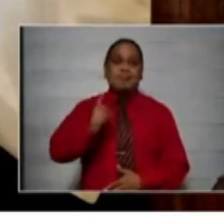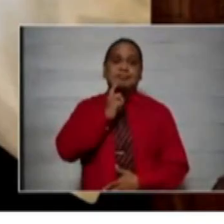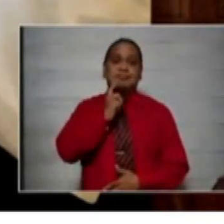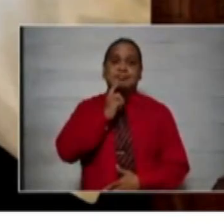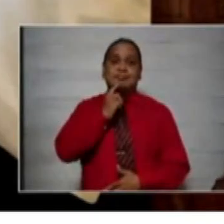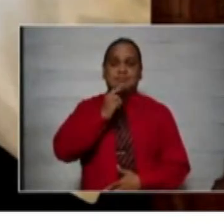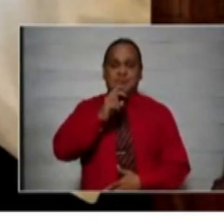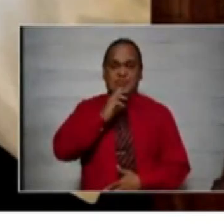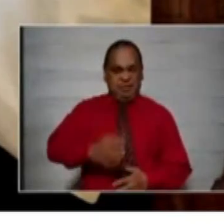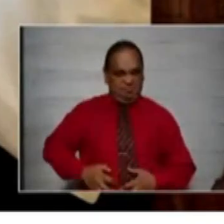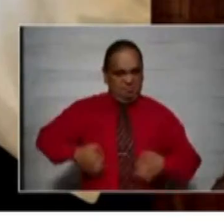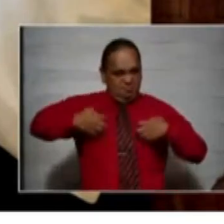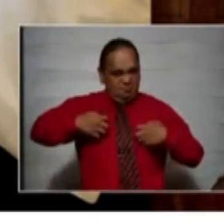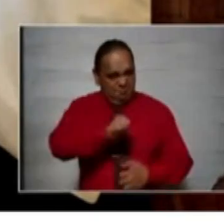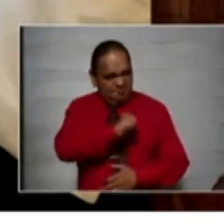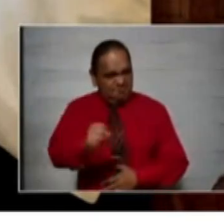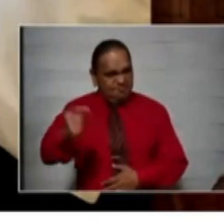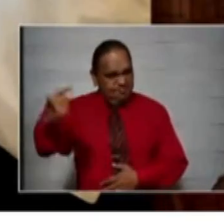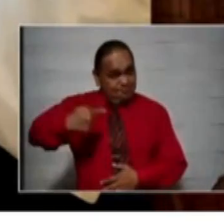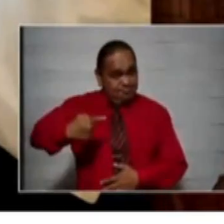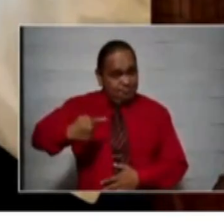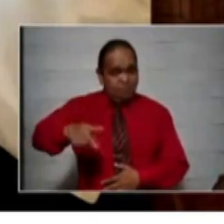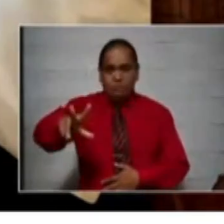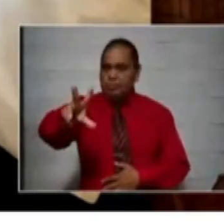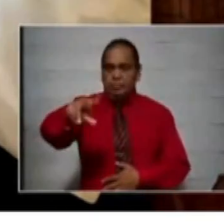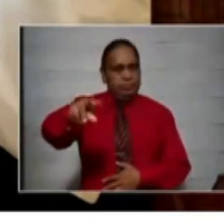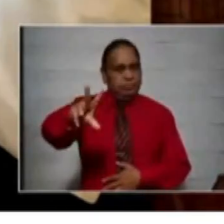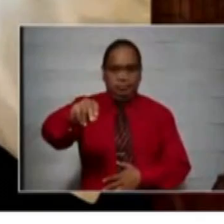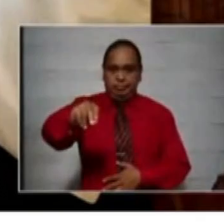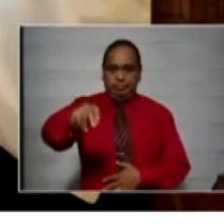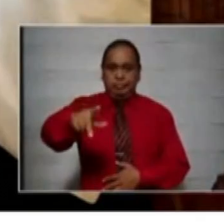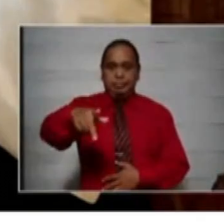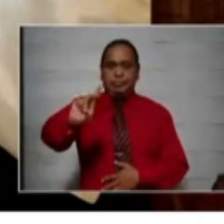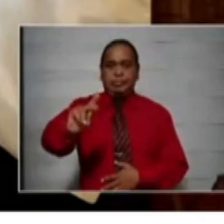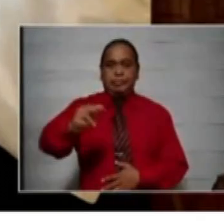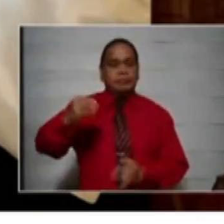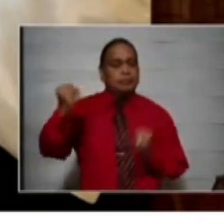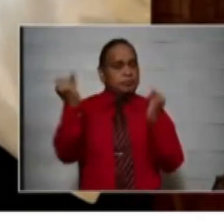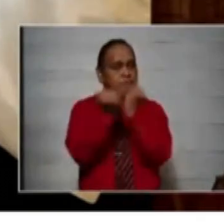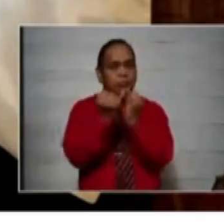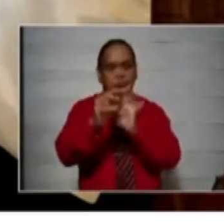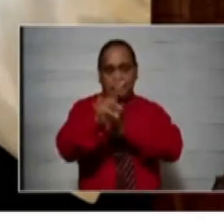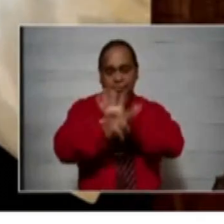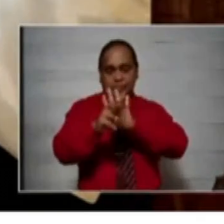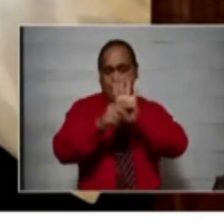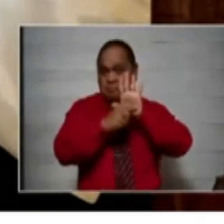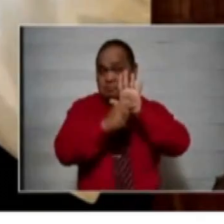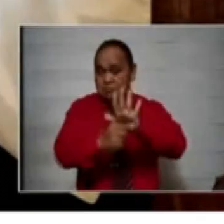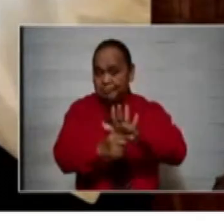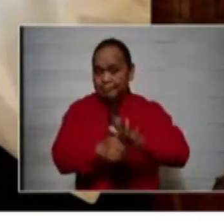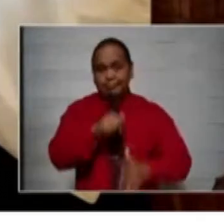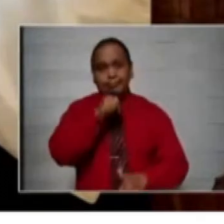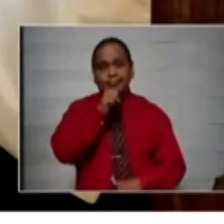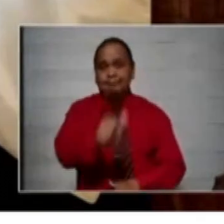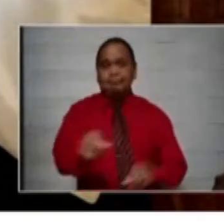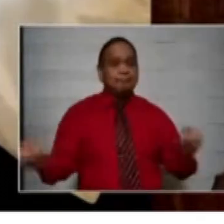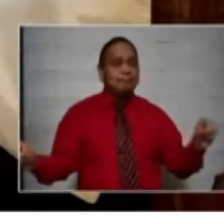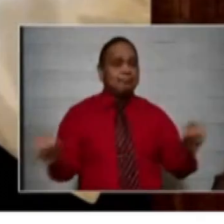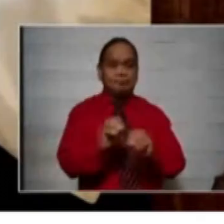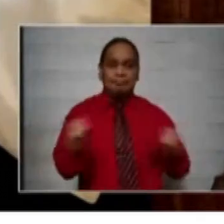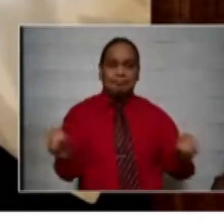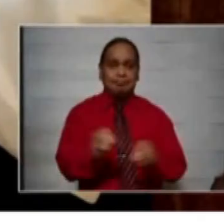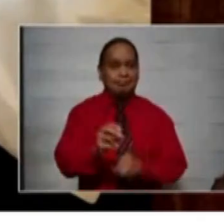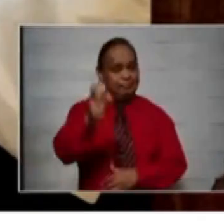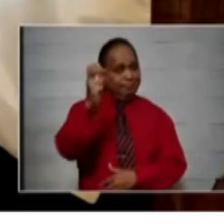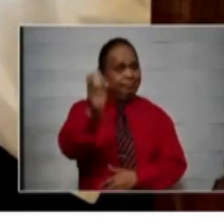perversos no no es no se trata de estar mostrando nada pero pero es todo esto ha desatado